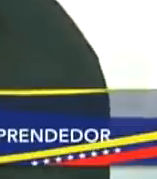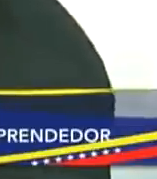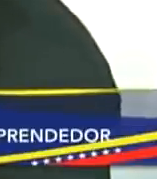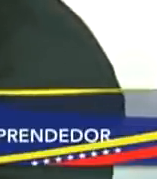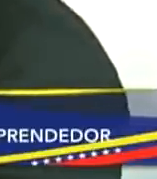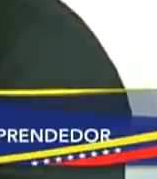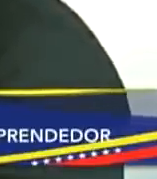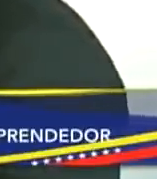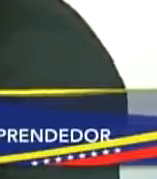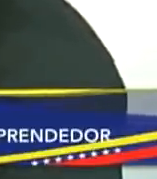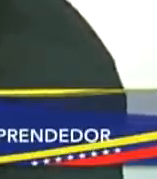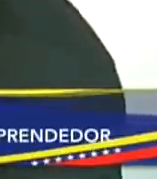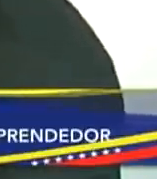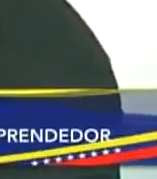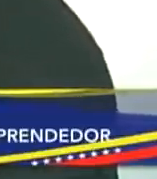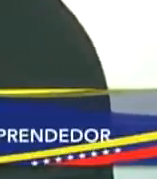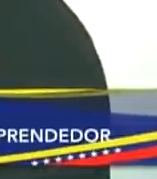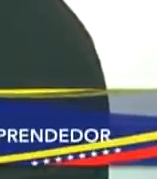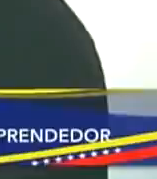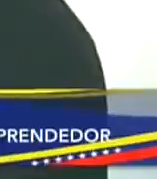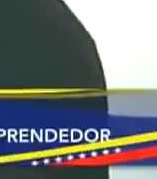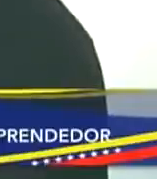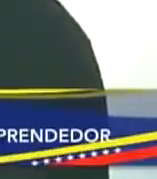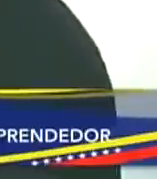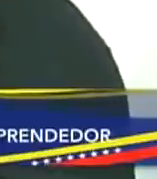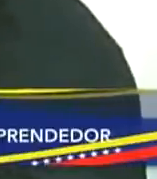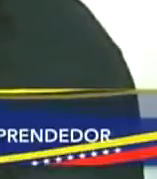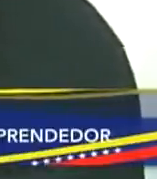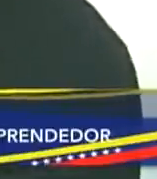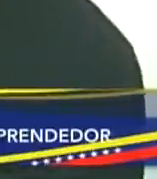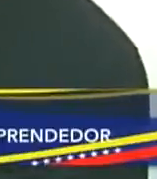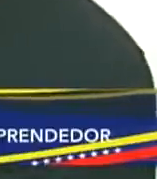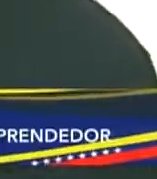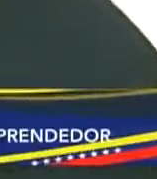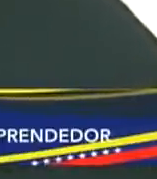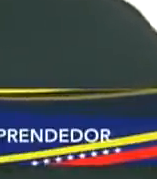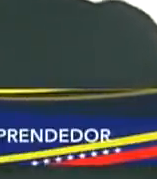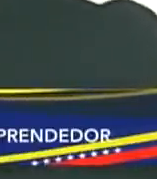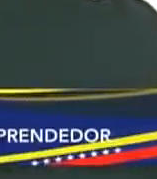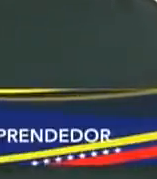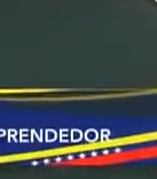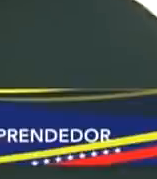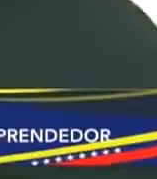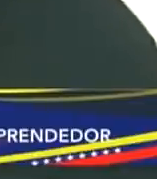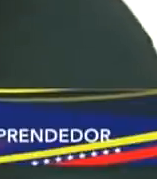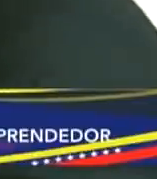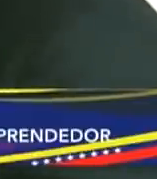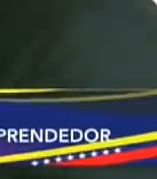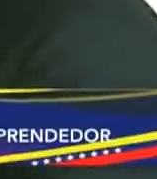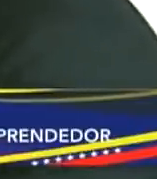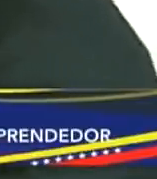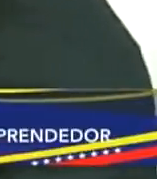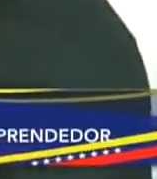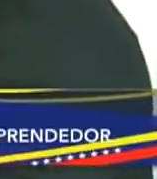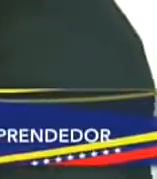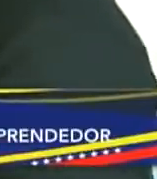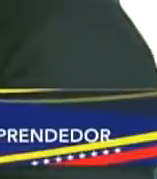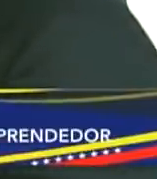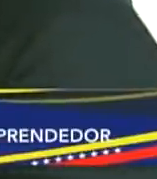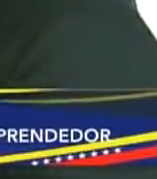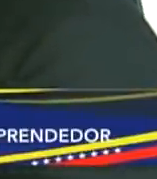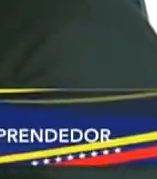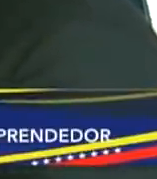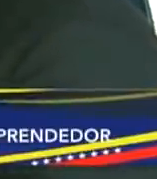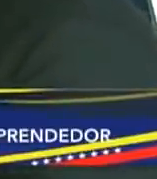como el arranque, darle, bueno, este es tu nombre, a partir de este momento puedes empezar a transitar en un conjunto de instituciones, y